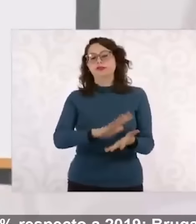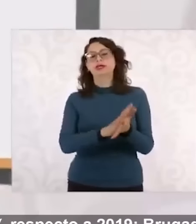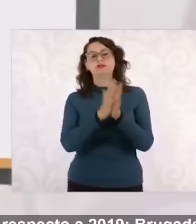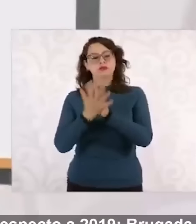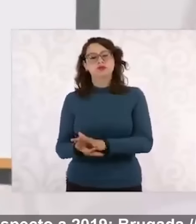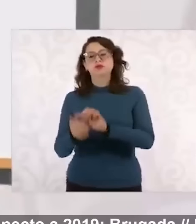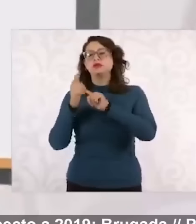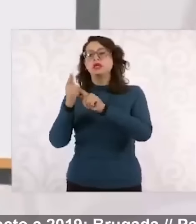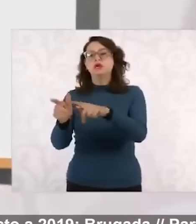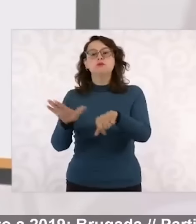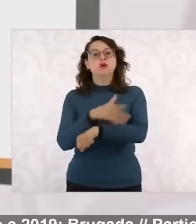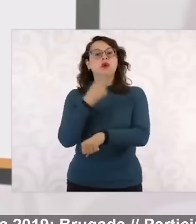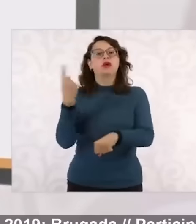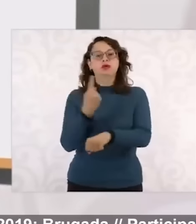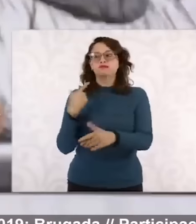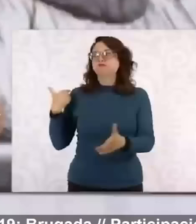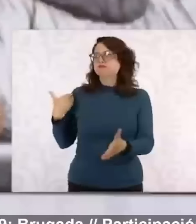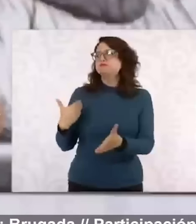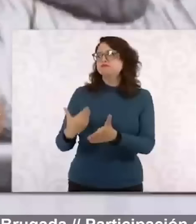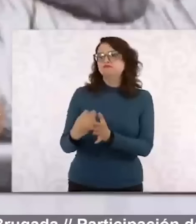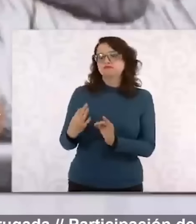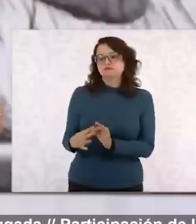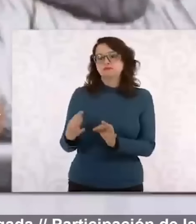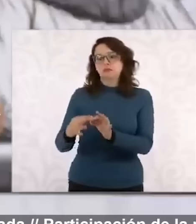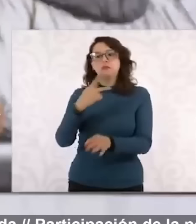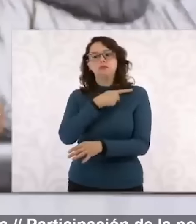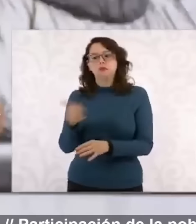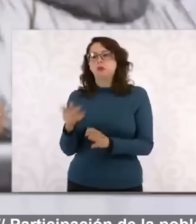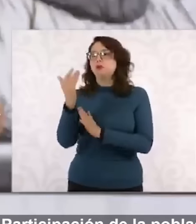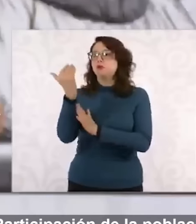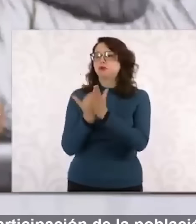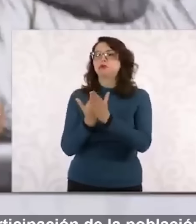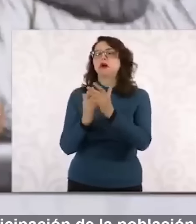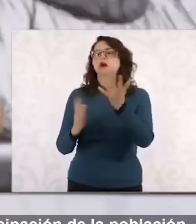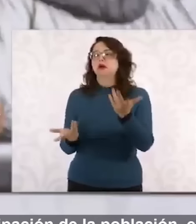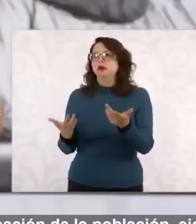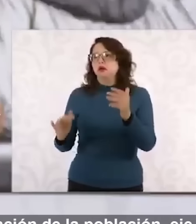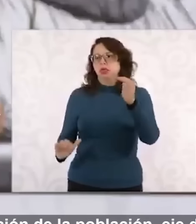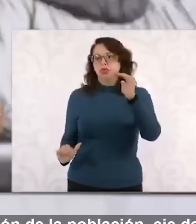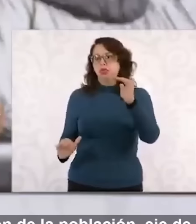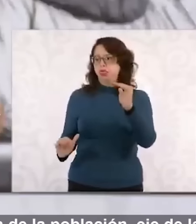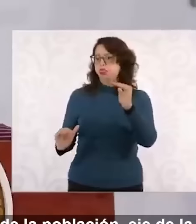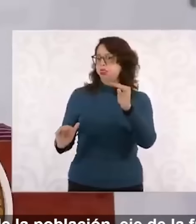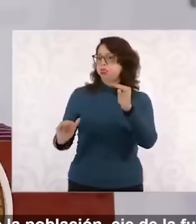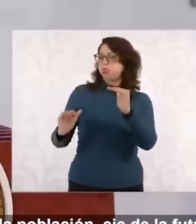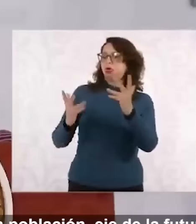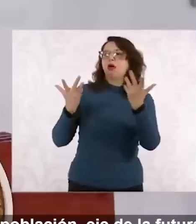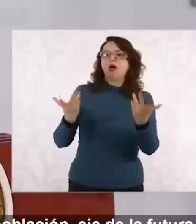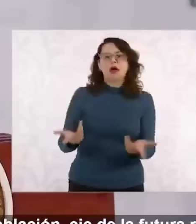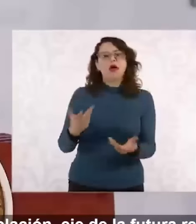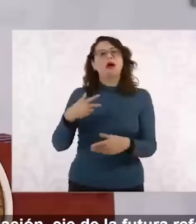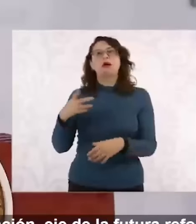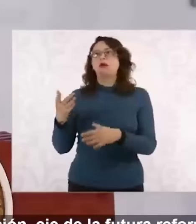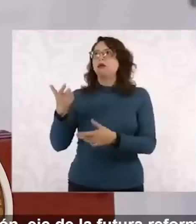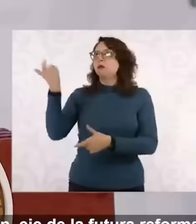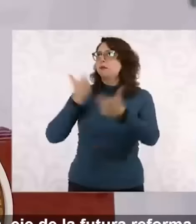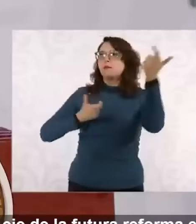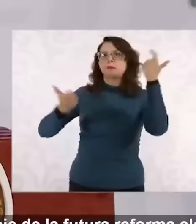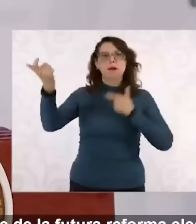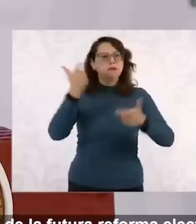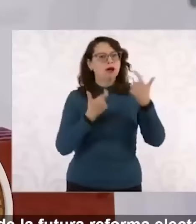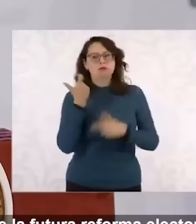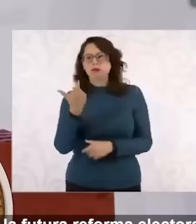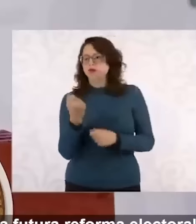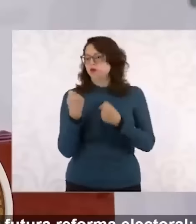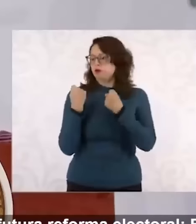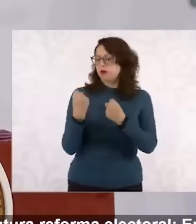dado resultados, porque disminuyó la pobreza, la desigualdad, porque aumentó la inversión extranjera directa, porque el peso está